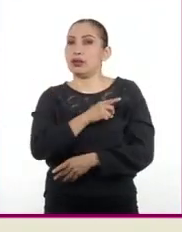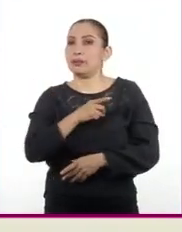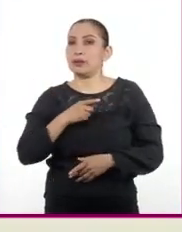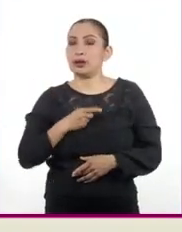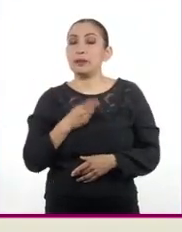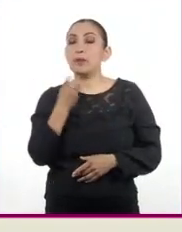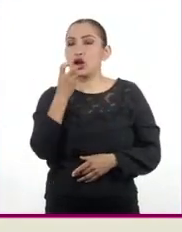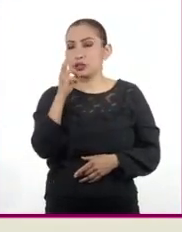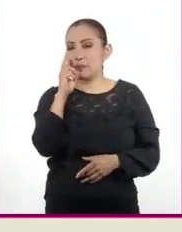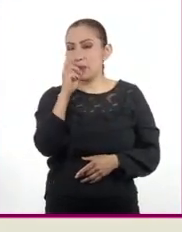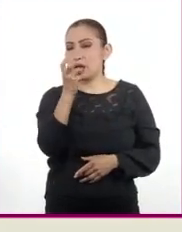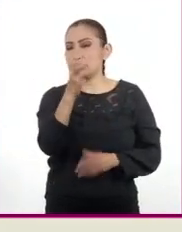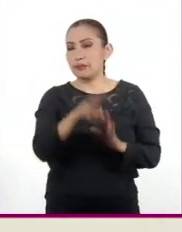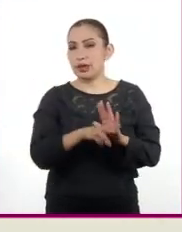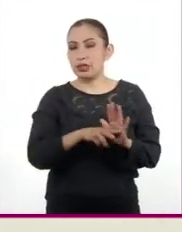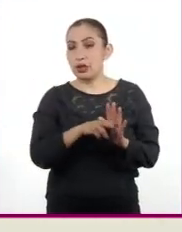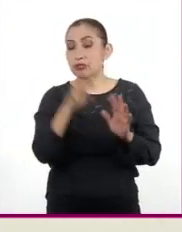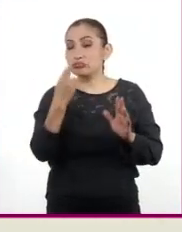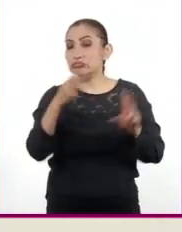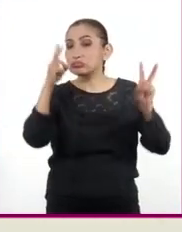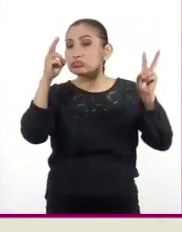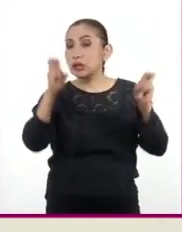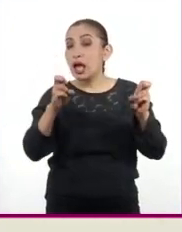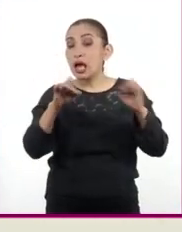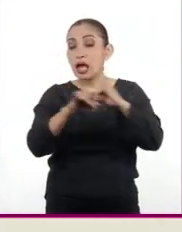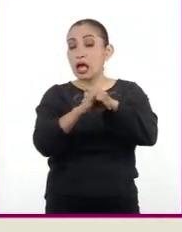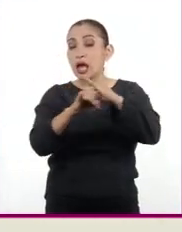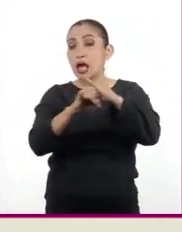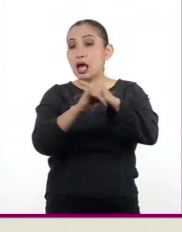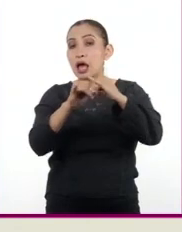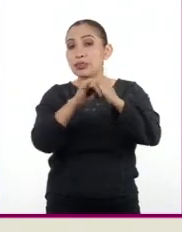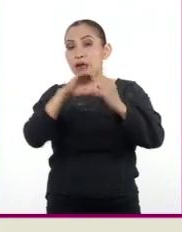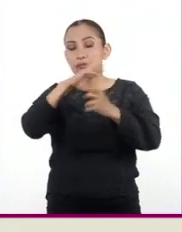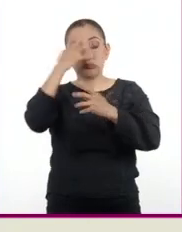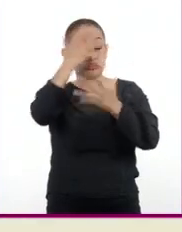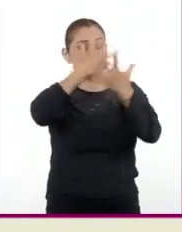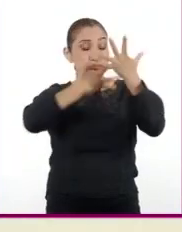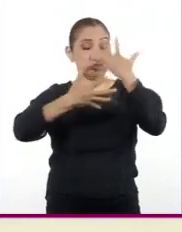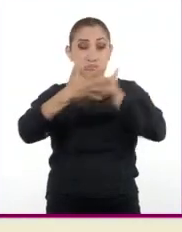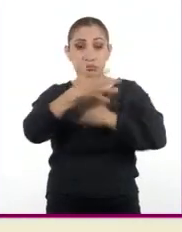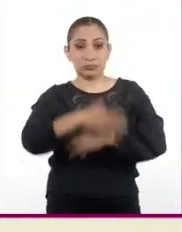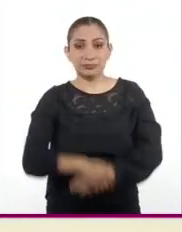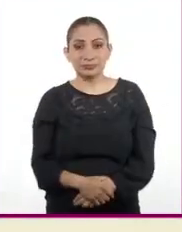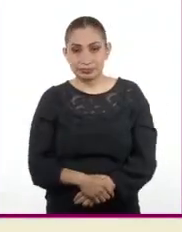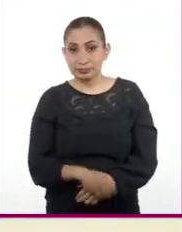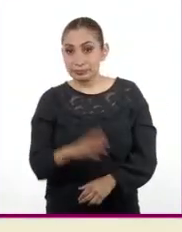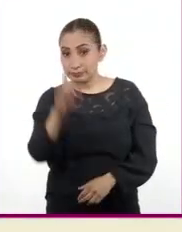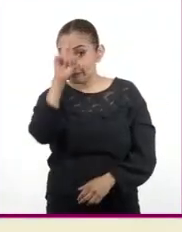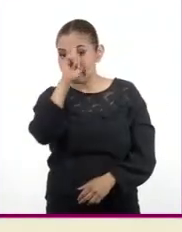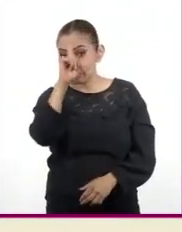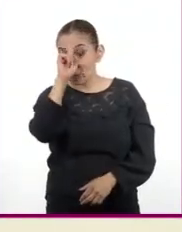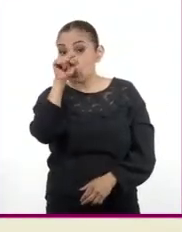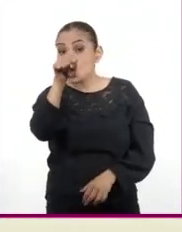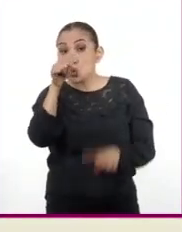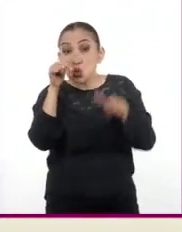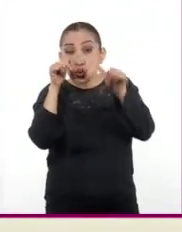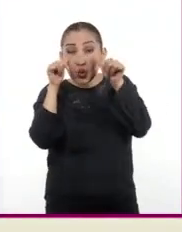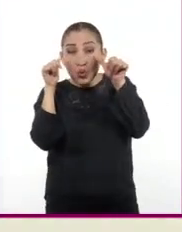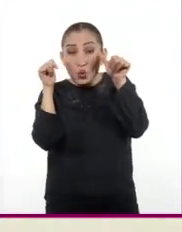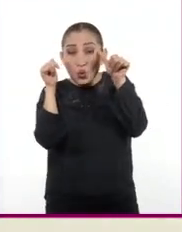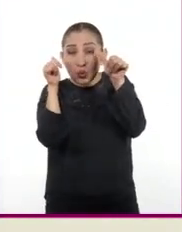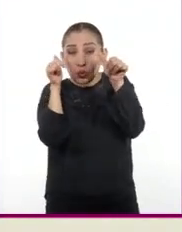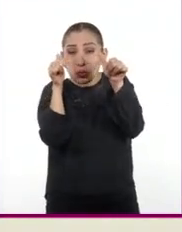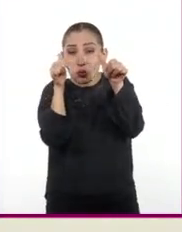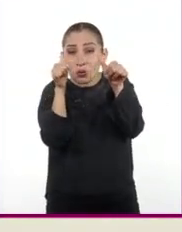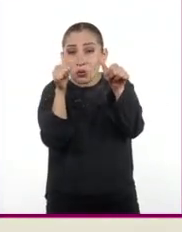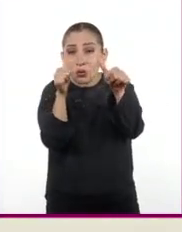respecto, veamos el siguiente video llamado Las redes nos enredan. Les recomiendo que presten especial